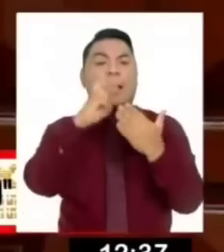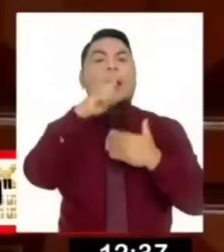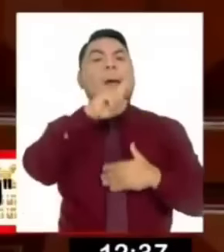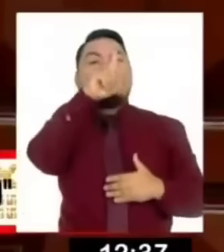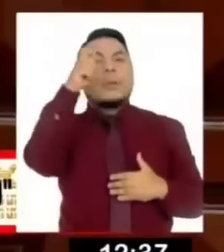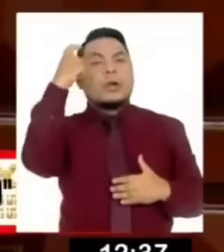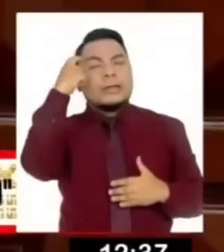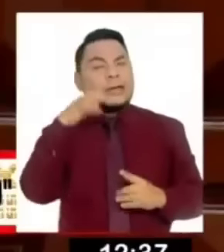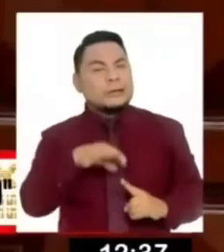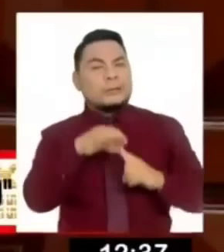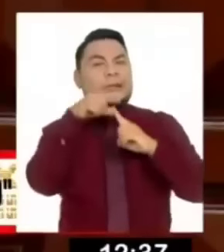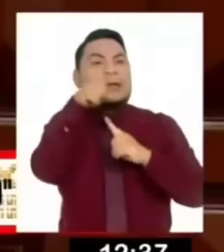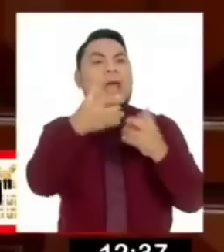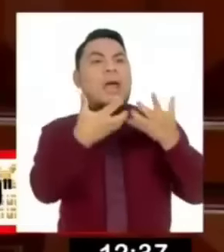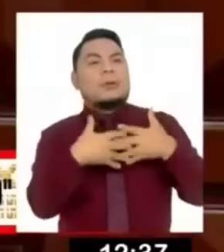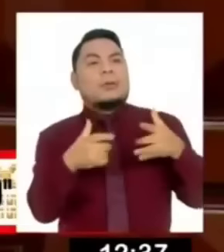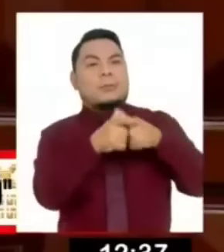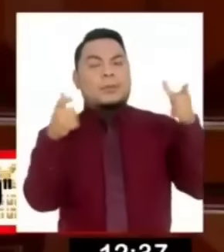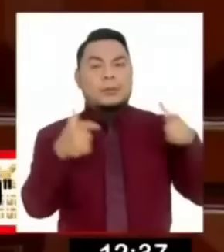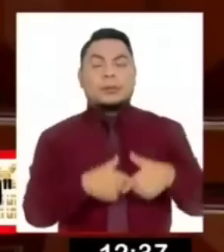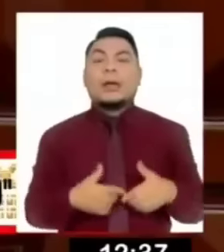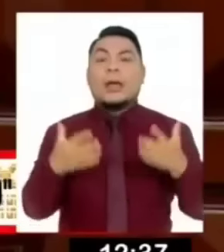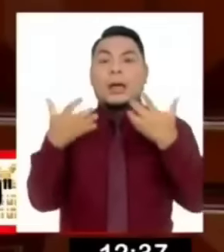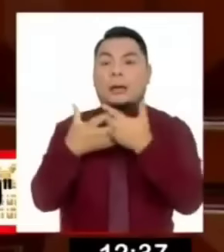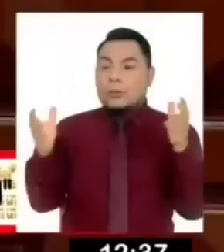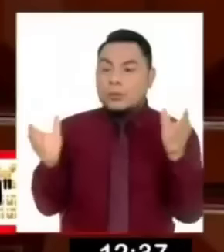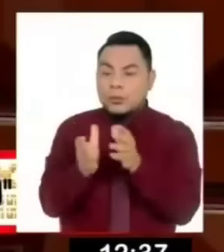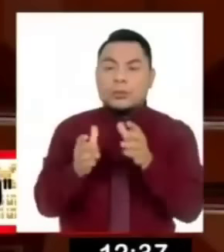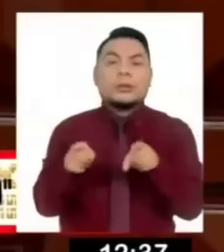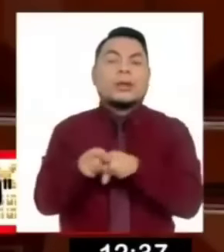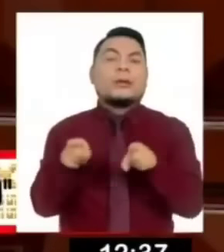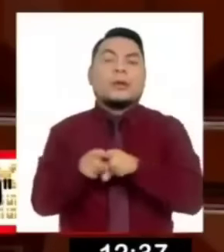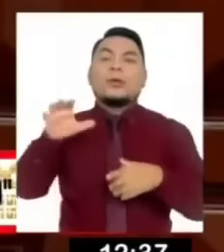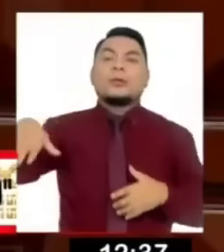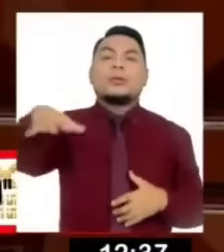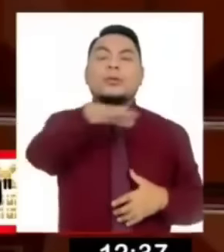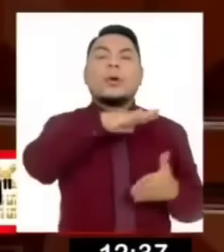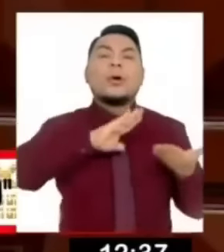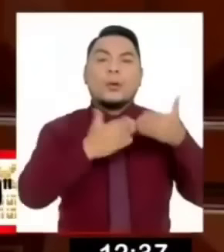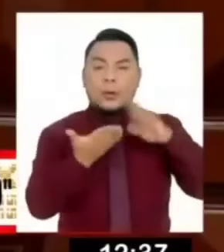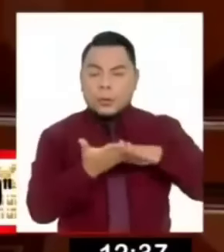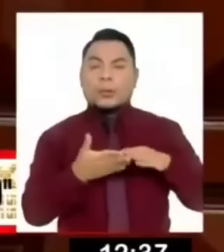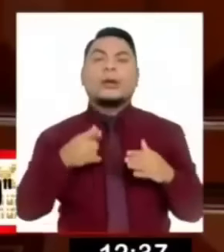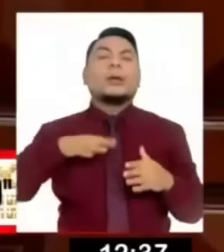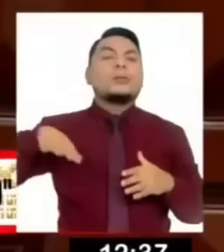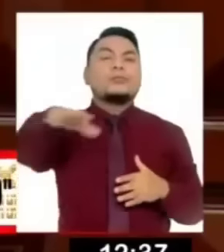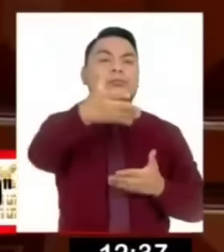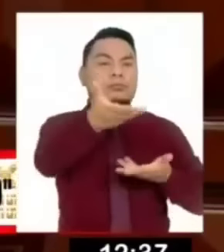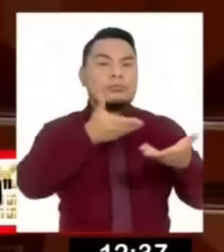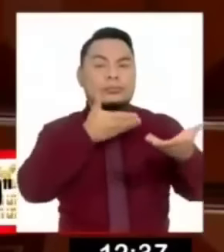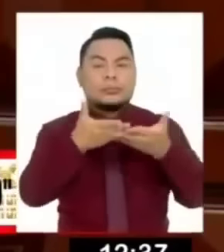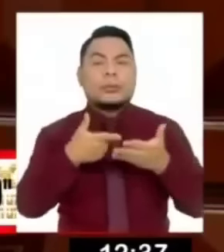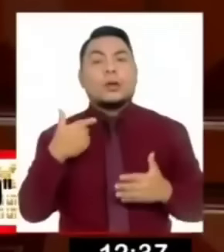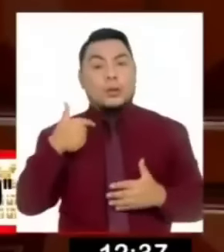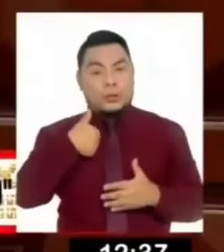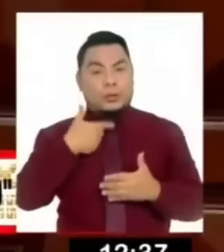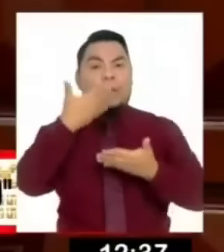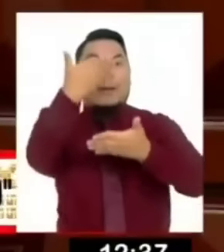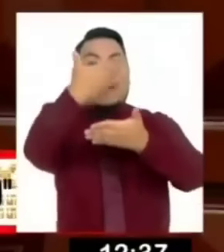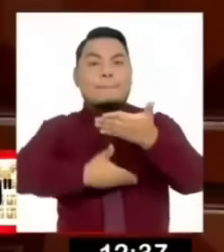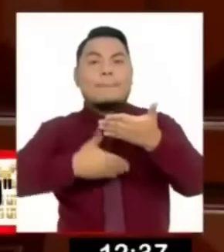específicas para la gran empresa, para los pequeños negocios y para los sectores comunales y cooperativos. Revisaremos